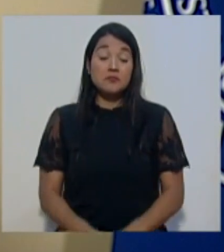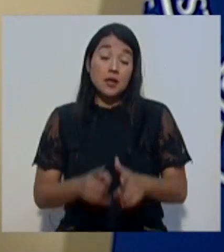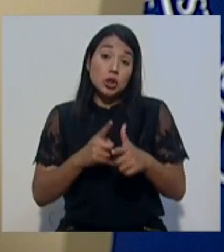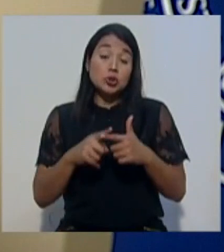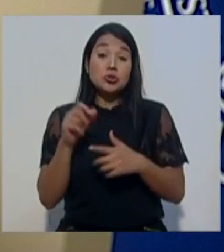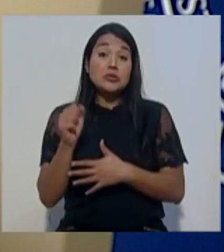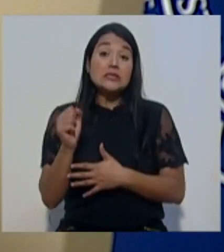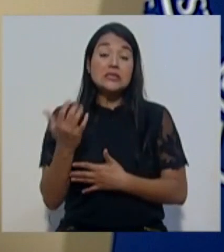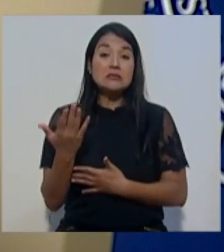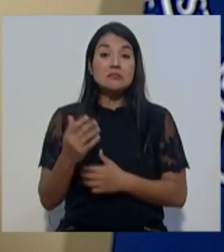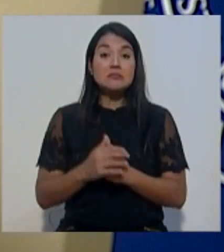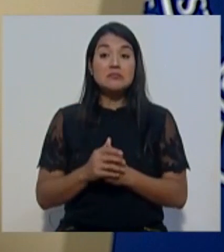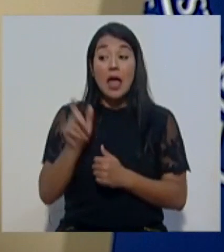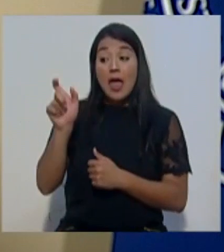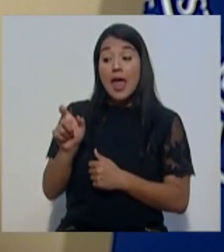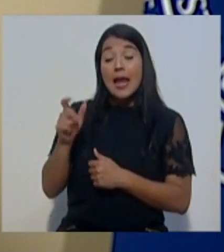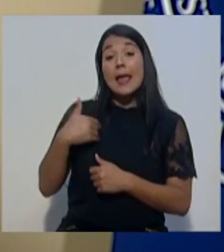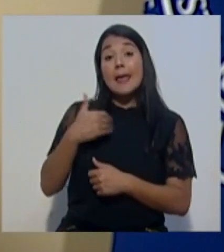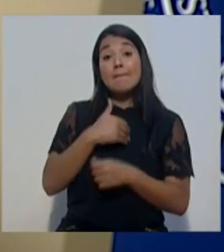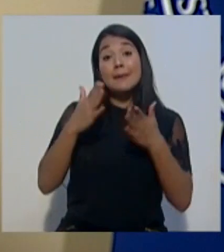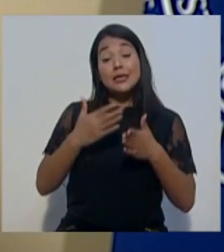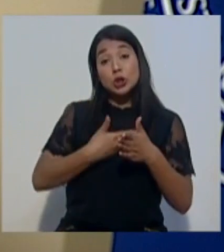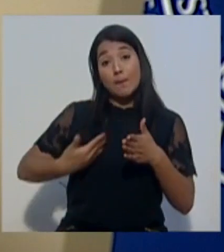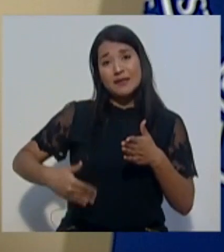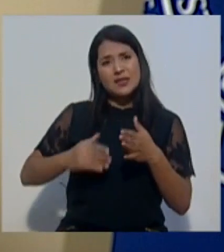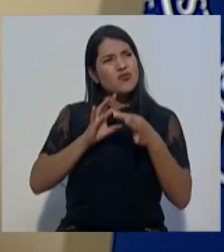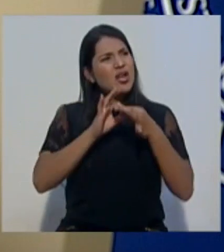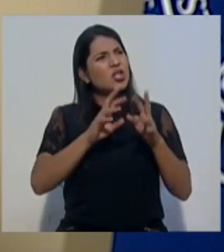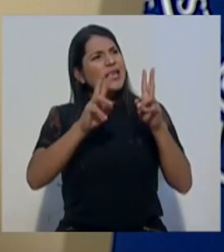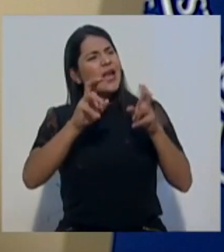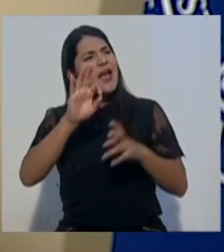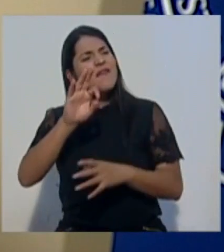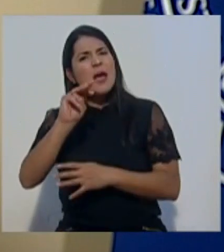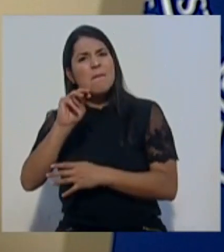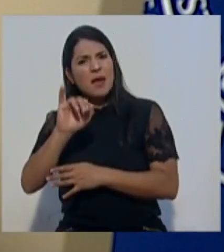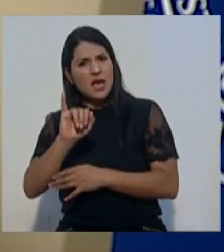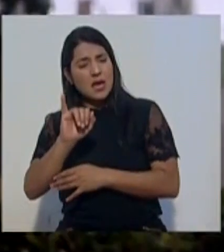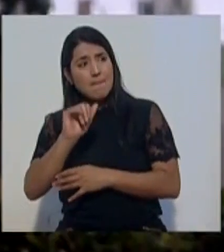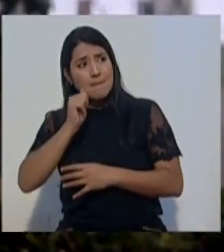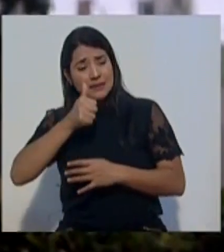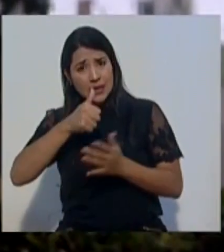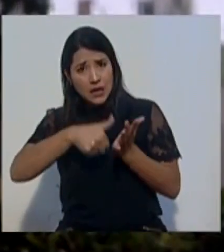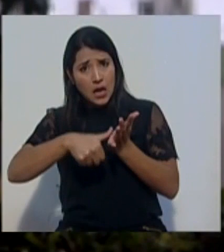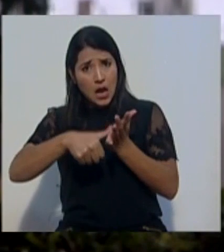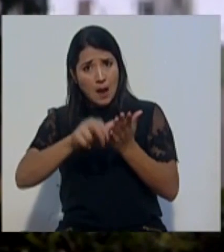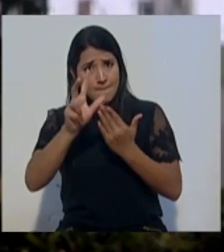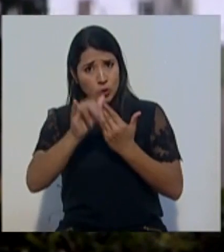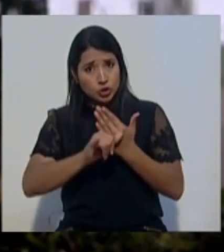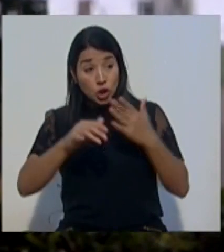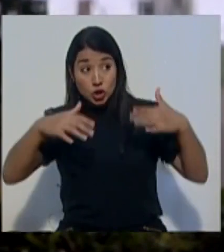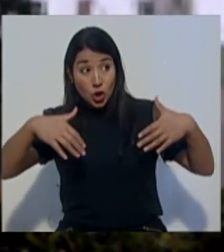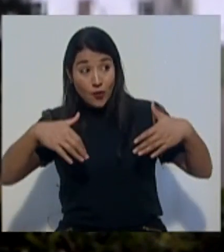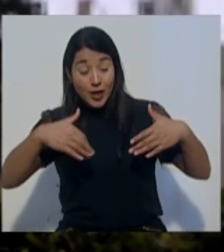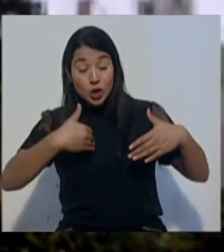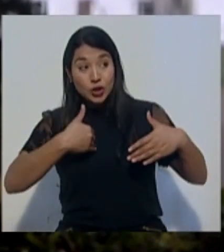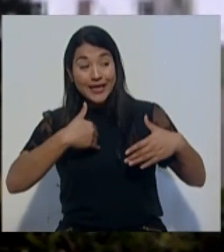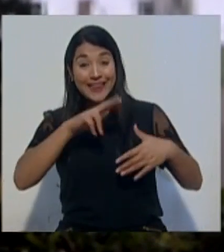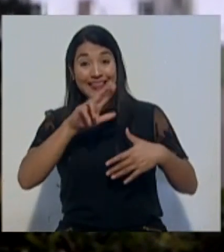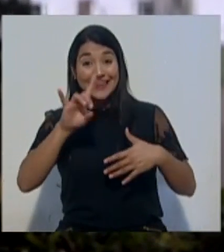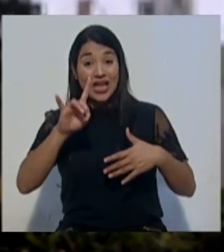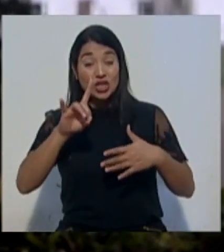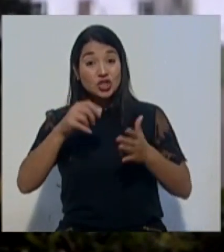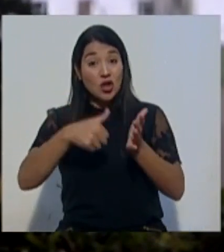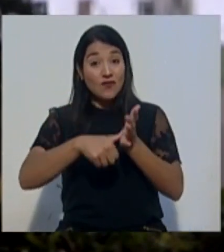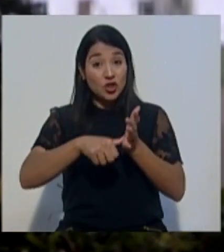Entonces sí, él es nuestro ministro de la Presidencia. Okay, y con el tema del FMI, el proyecto se vota mañana, no tienen los votos todavía, los 38 que necesitan, a pesar de